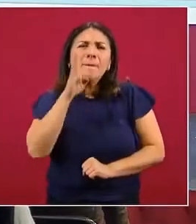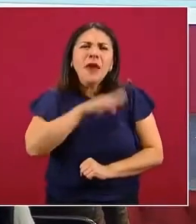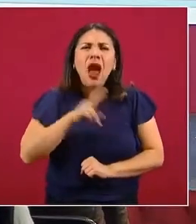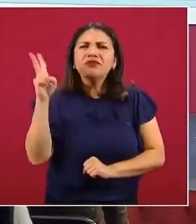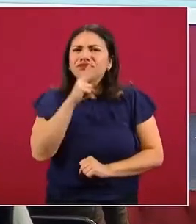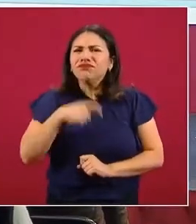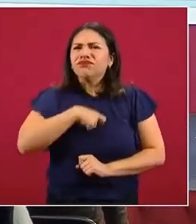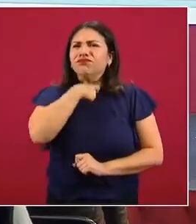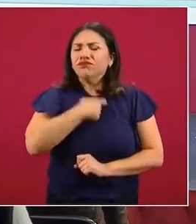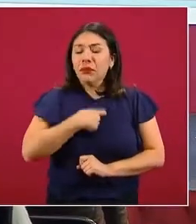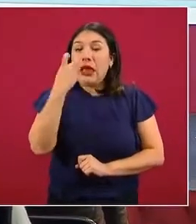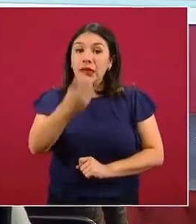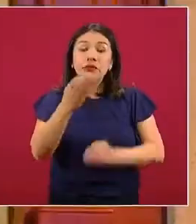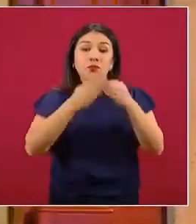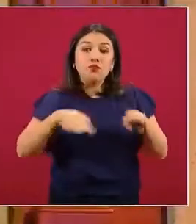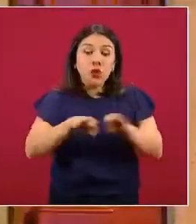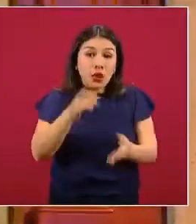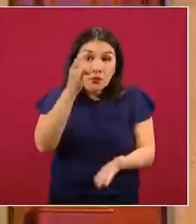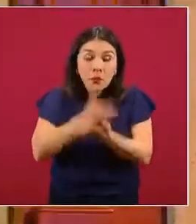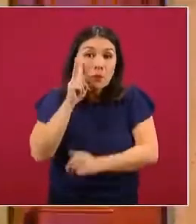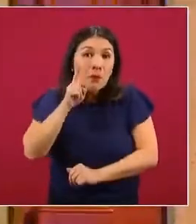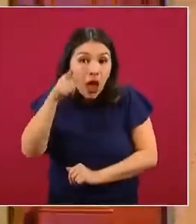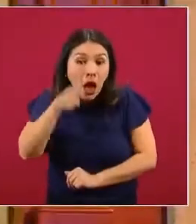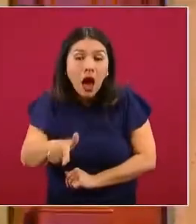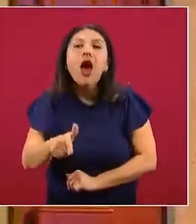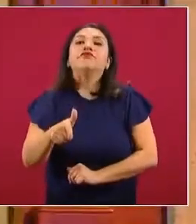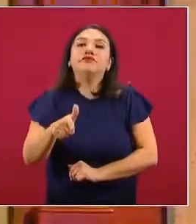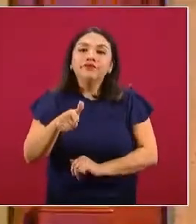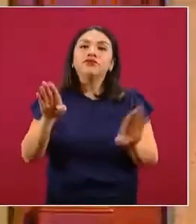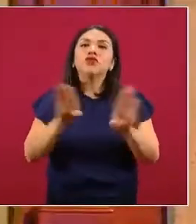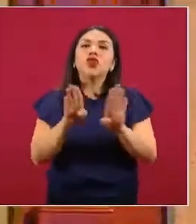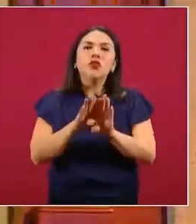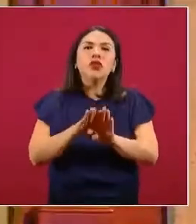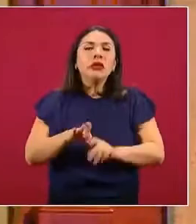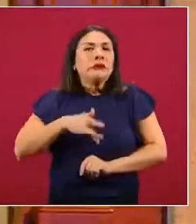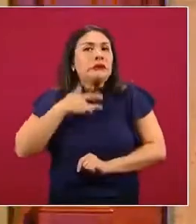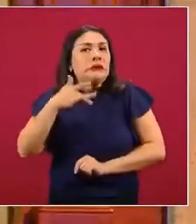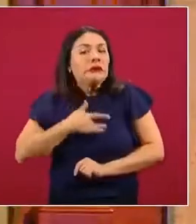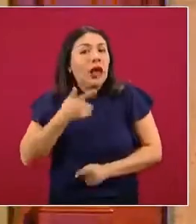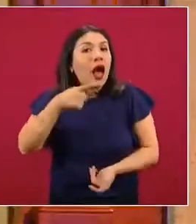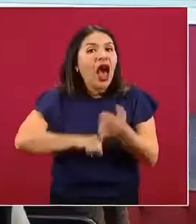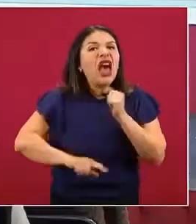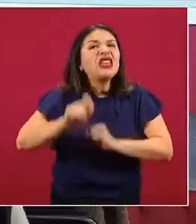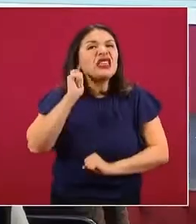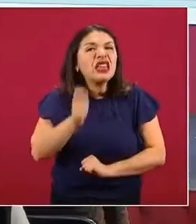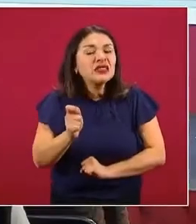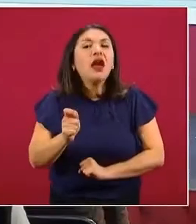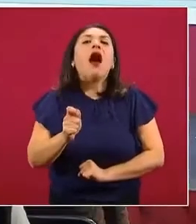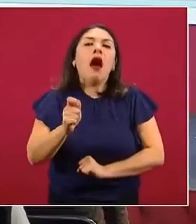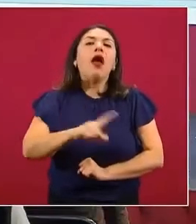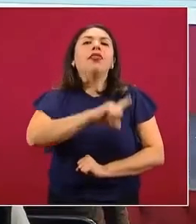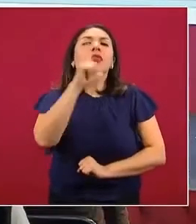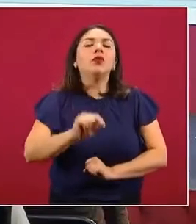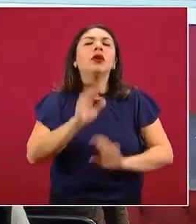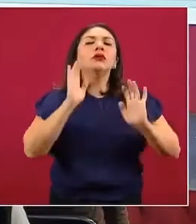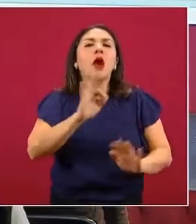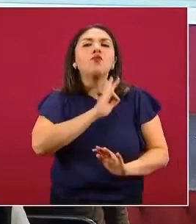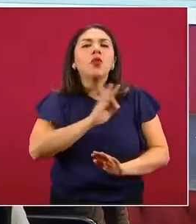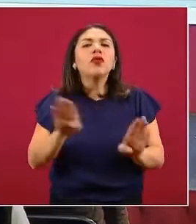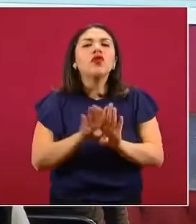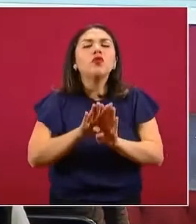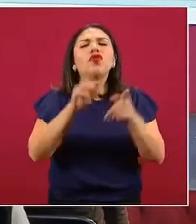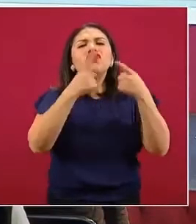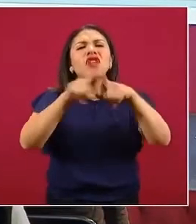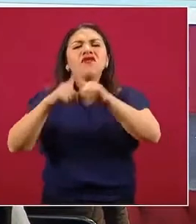respiratorio, y es importante también evidenciarlo, verlo desde un enfoque sindromático, para entonces de ahí proceder ya a los